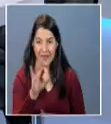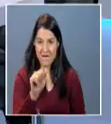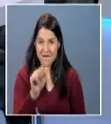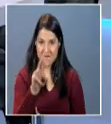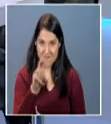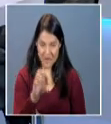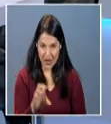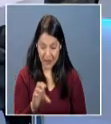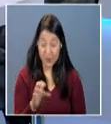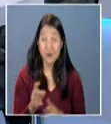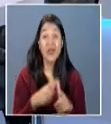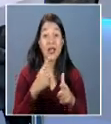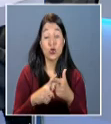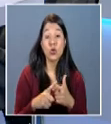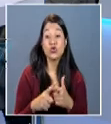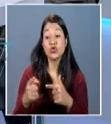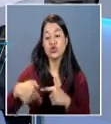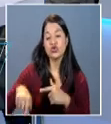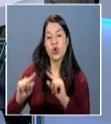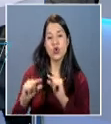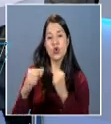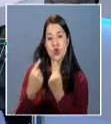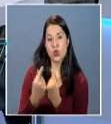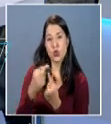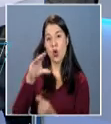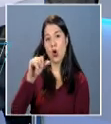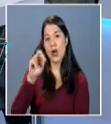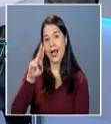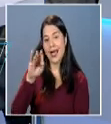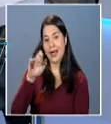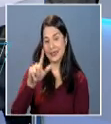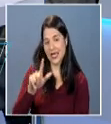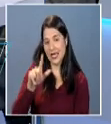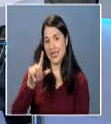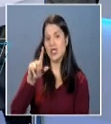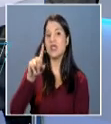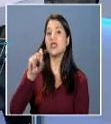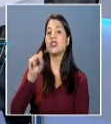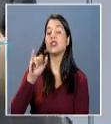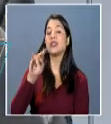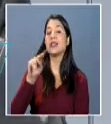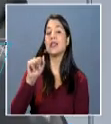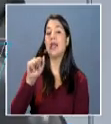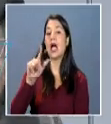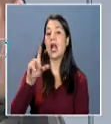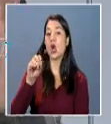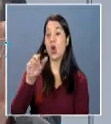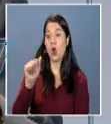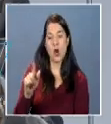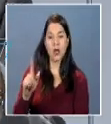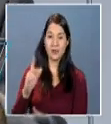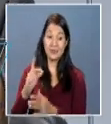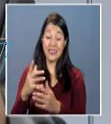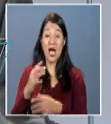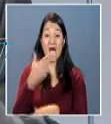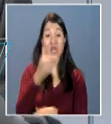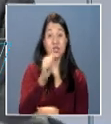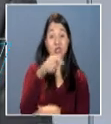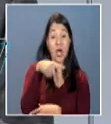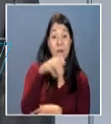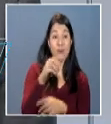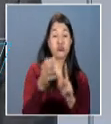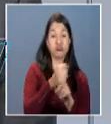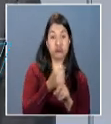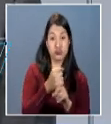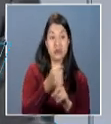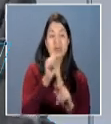organización todopoderosa que era el Cartel de Sinaloa, el Chapo fue arrestado, fue extraditado a los Estados Unidos, lo van a condenar posiblemente a 100 o más años,